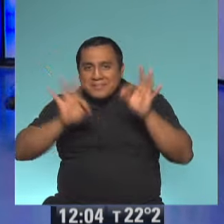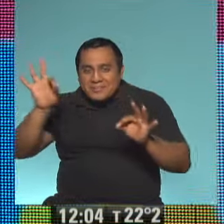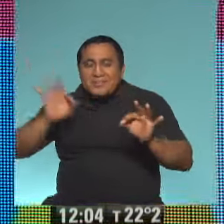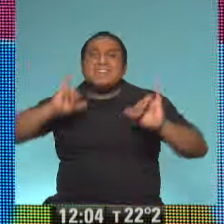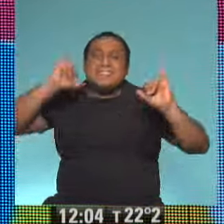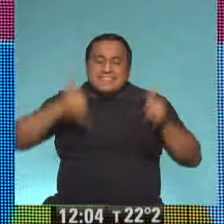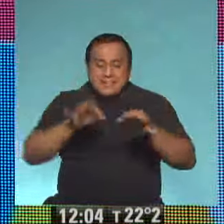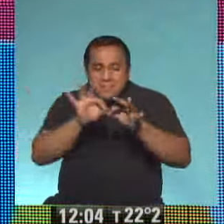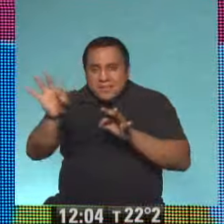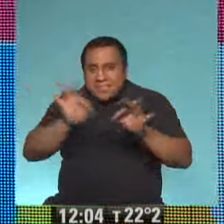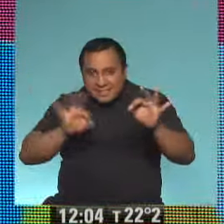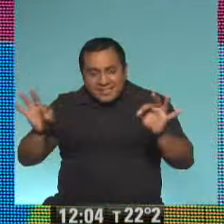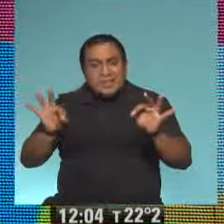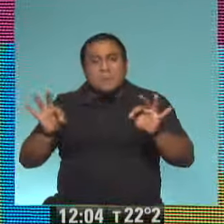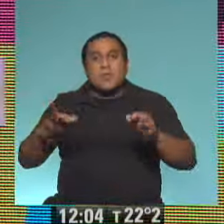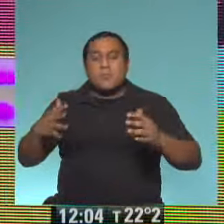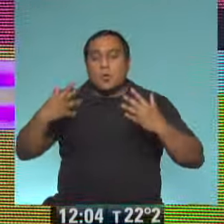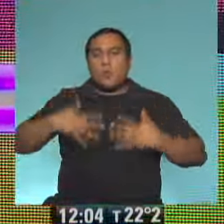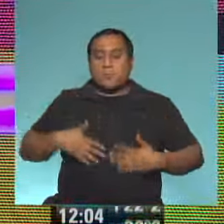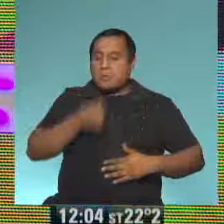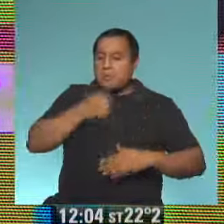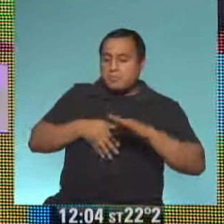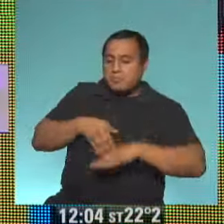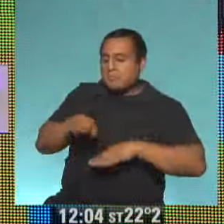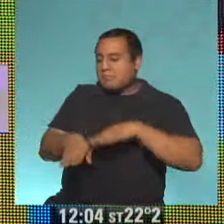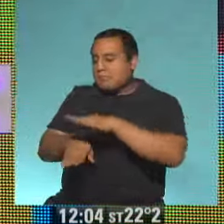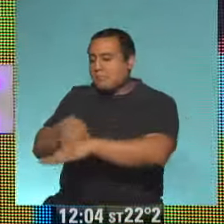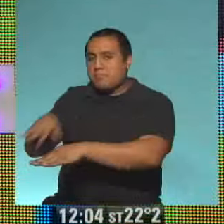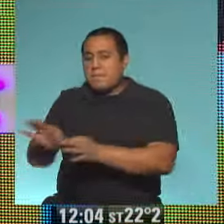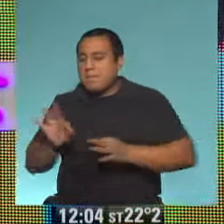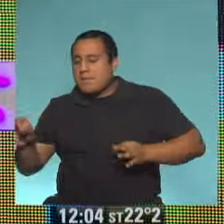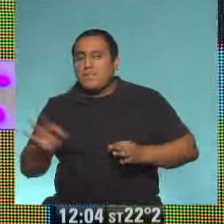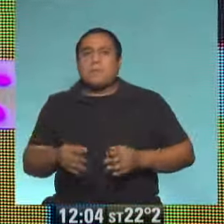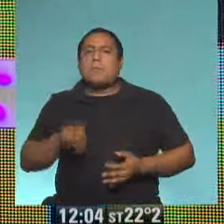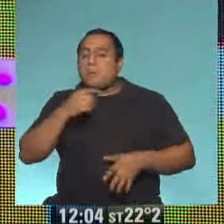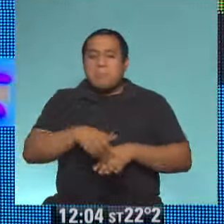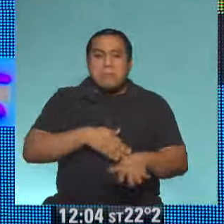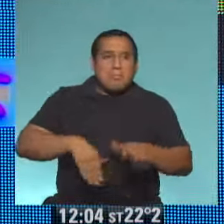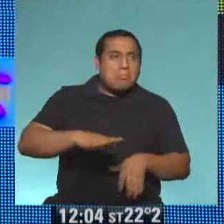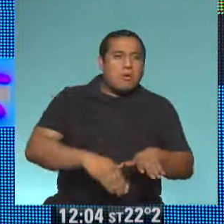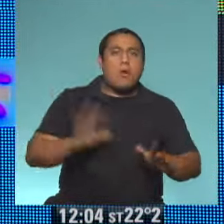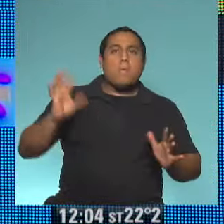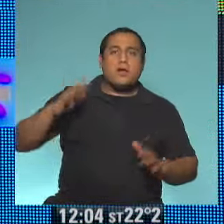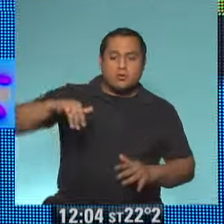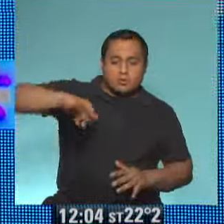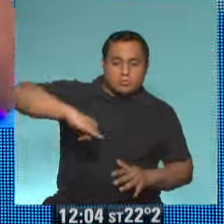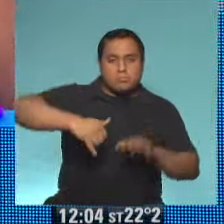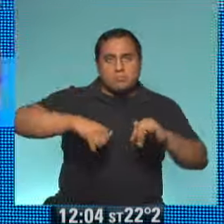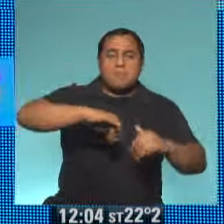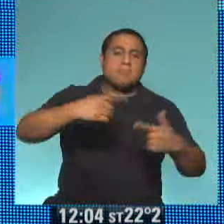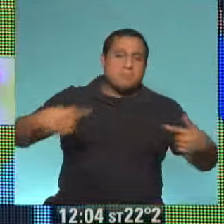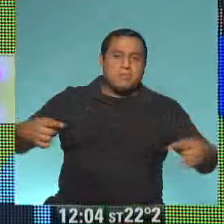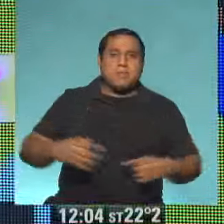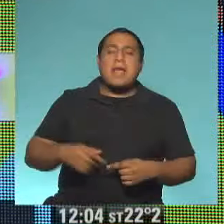bien. Pero medíamos con partes del cuerpo. Y entonces estuvimos usando partes del cuerpo como los pies, como las manos o también otros